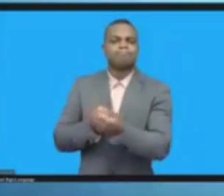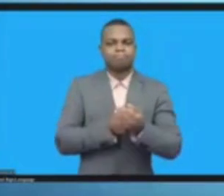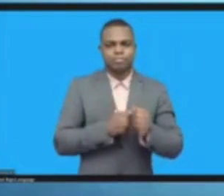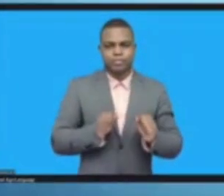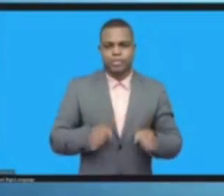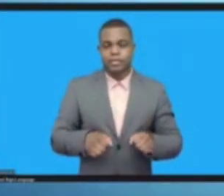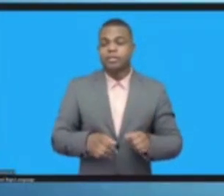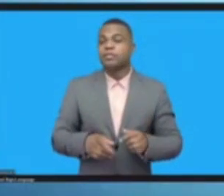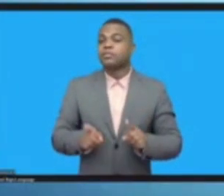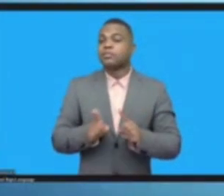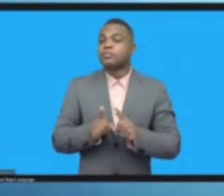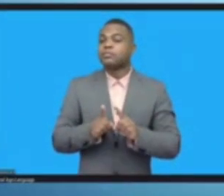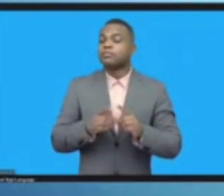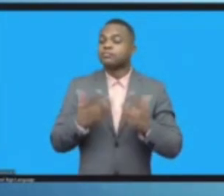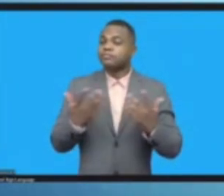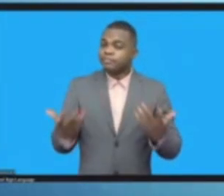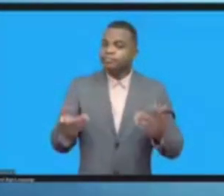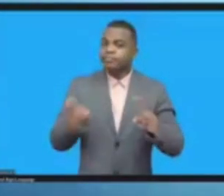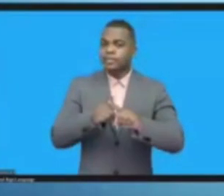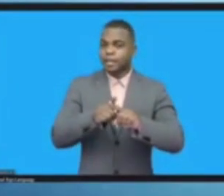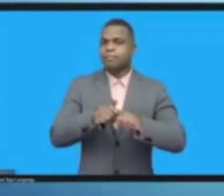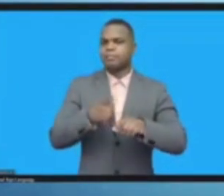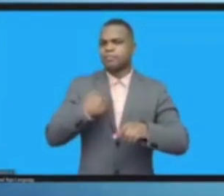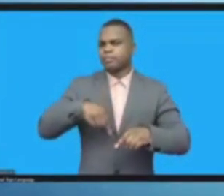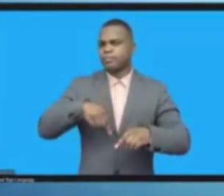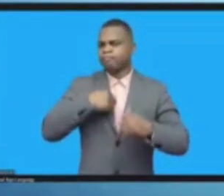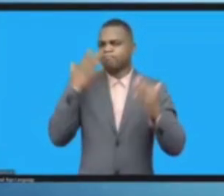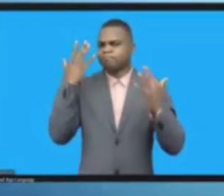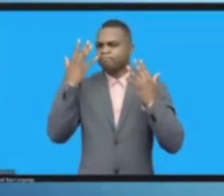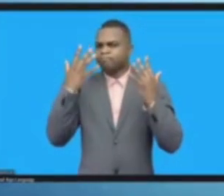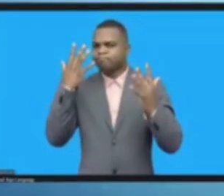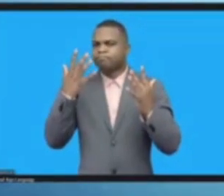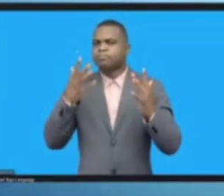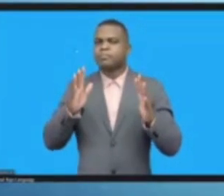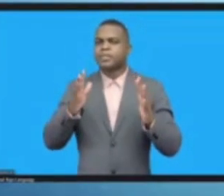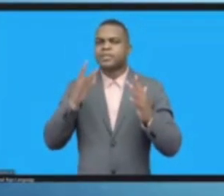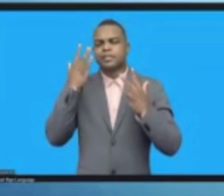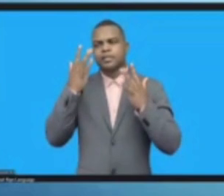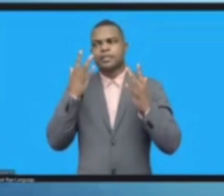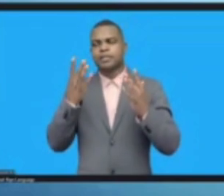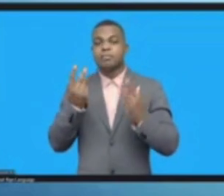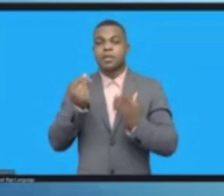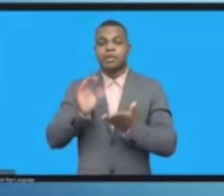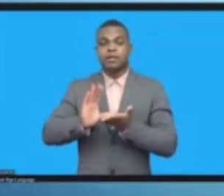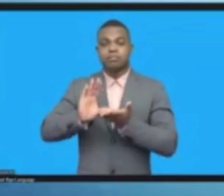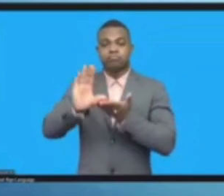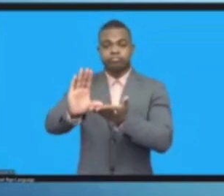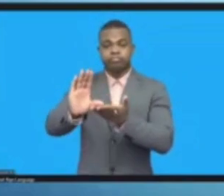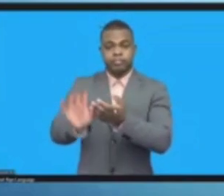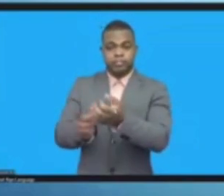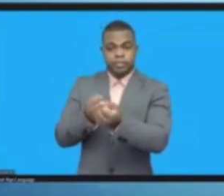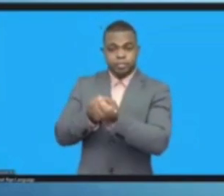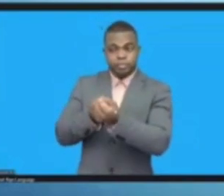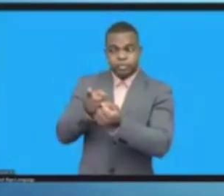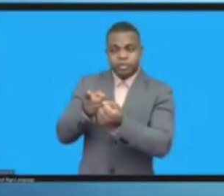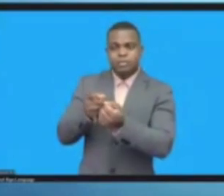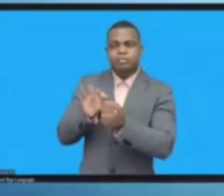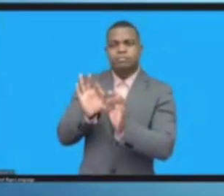sector privado esto puede aumentar la participación significativa de la juventud en la gobernanza de internet